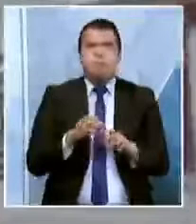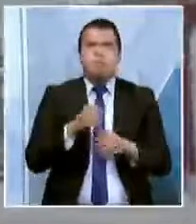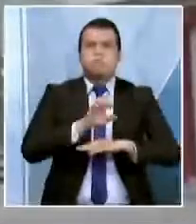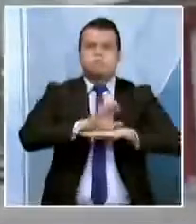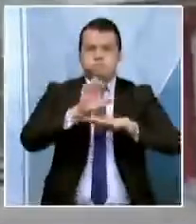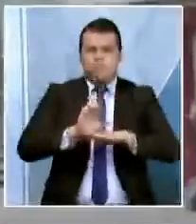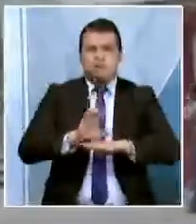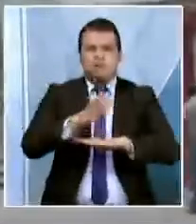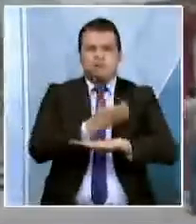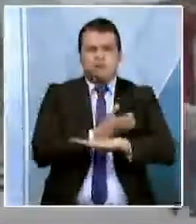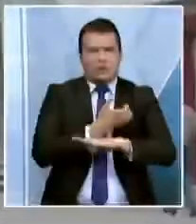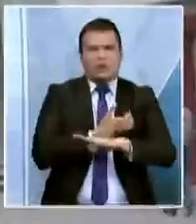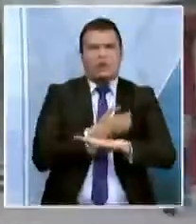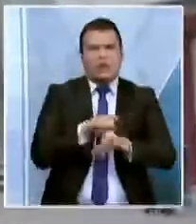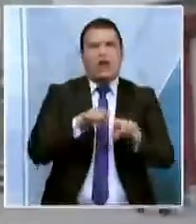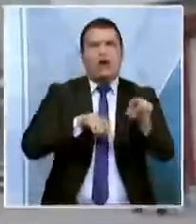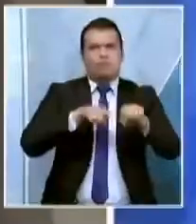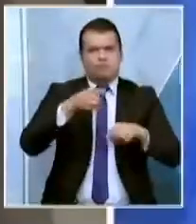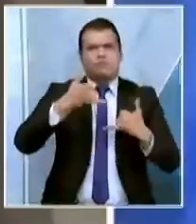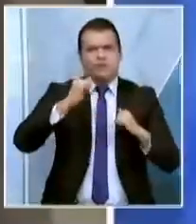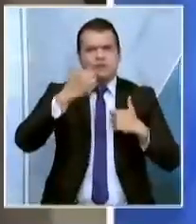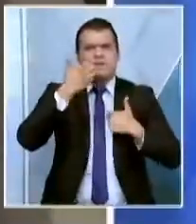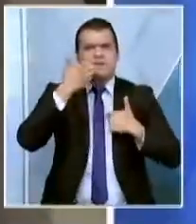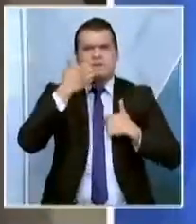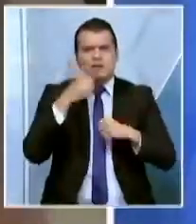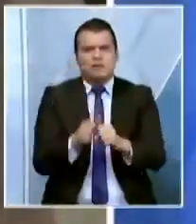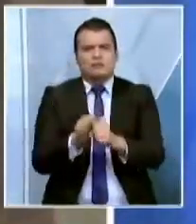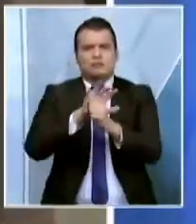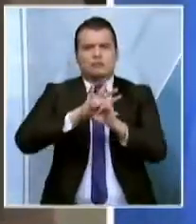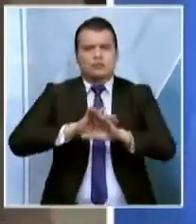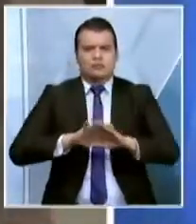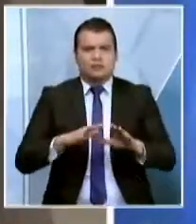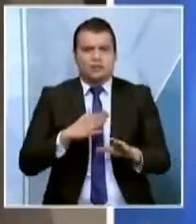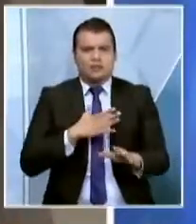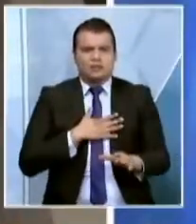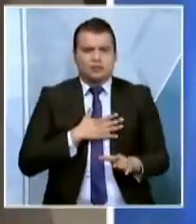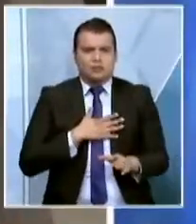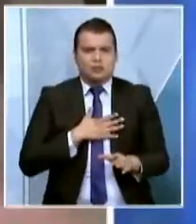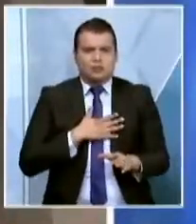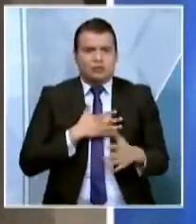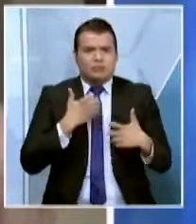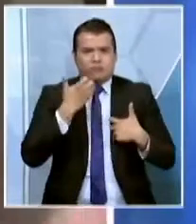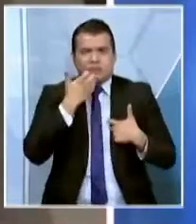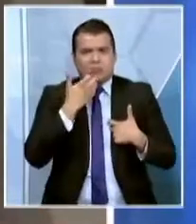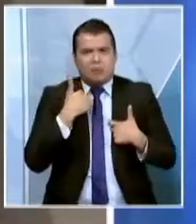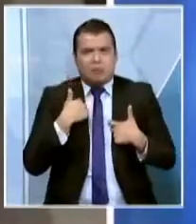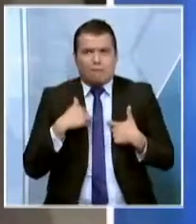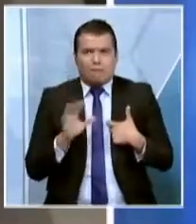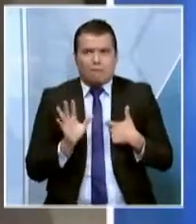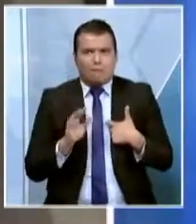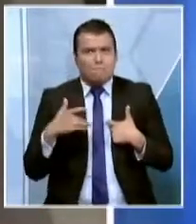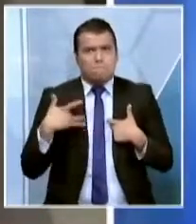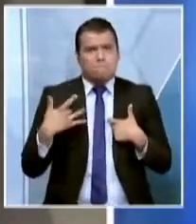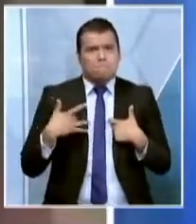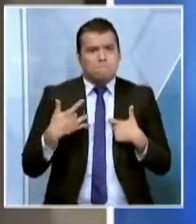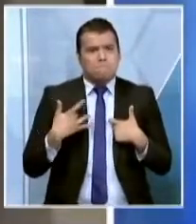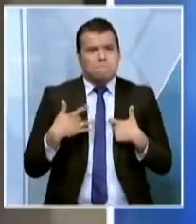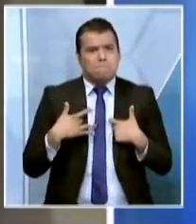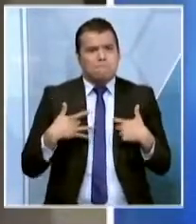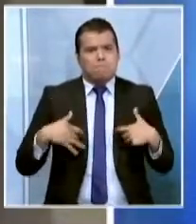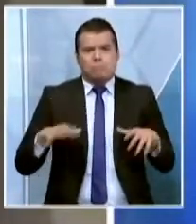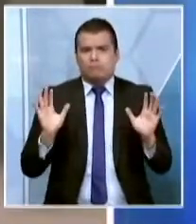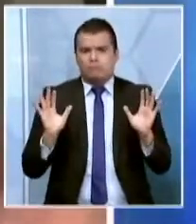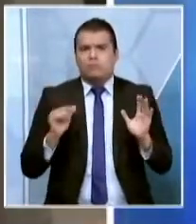de la alcaldía y en entidades descentralizadas. Tengo COVID-19, no me afecta, estoy asintomático y puedo seguir ejerciendo como alcalde y así lo